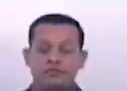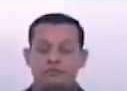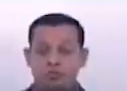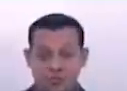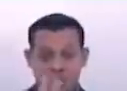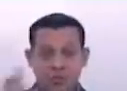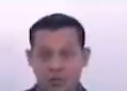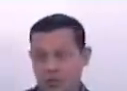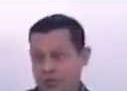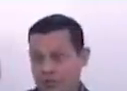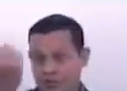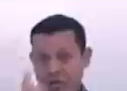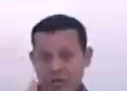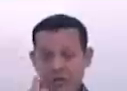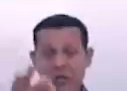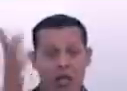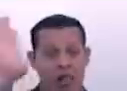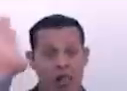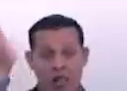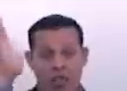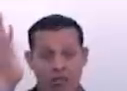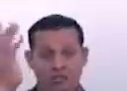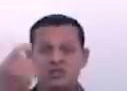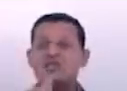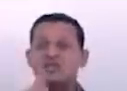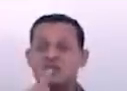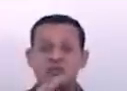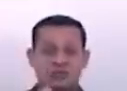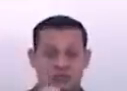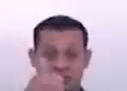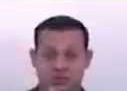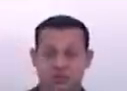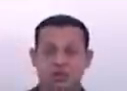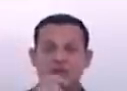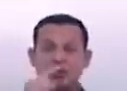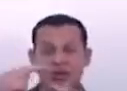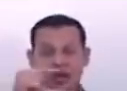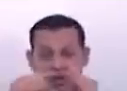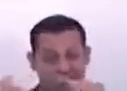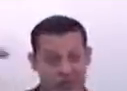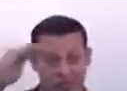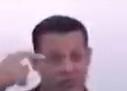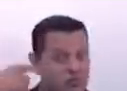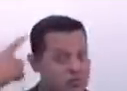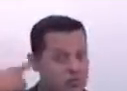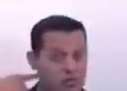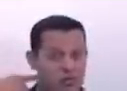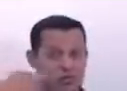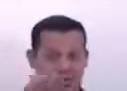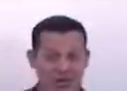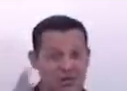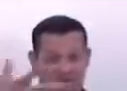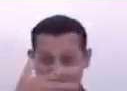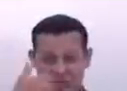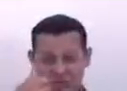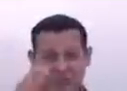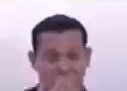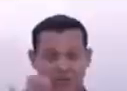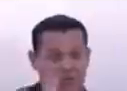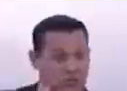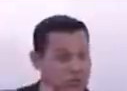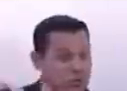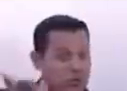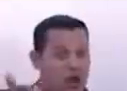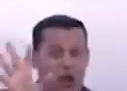Claro, viene aquí a hablar con un discurso de su coach ideológico, que es un señor que recibió sobresueldos, que también